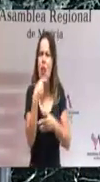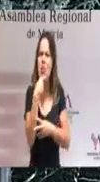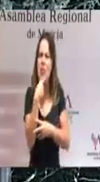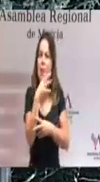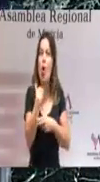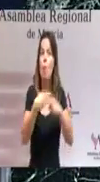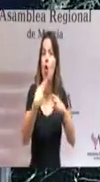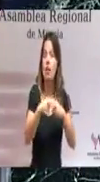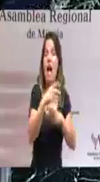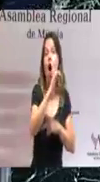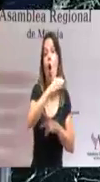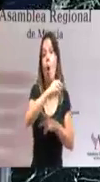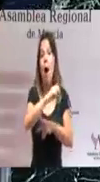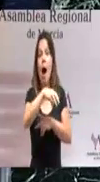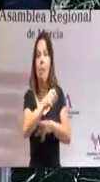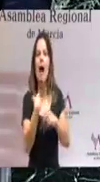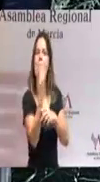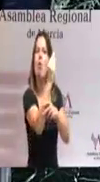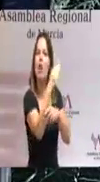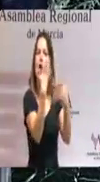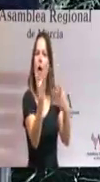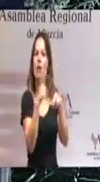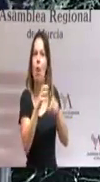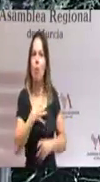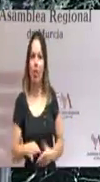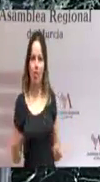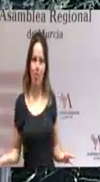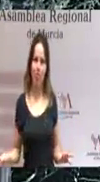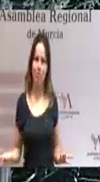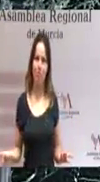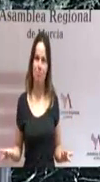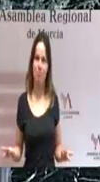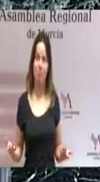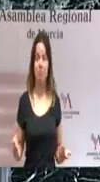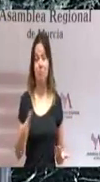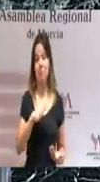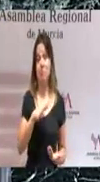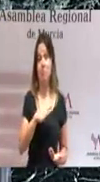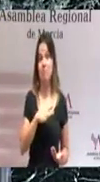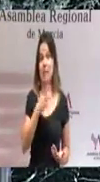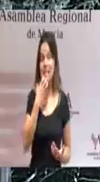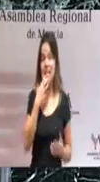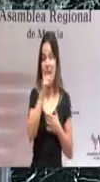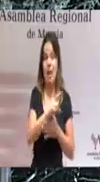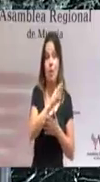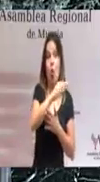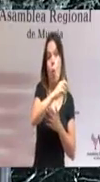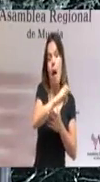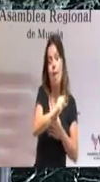que las políticas de Obama tienen como referente a Podemos. Desde luego, en el repaso que Obama dio a su